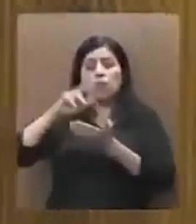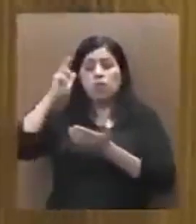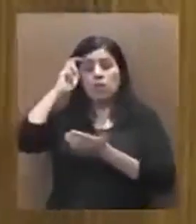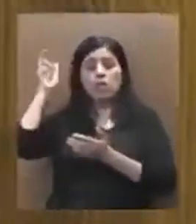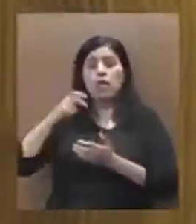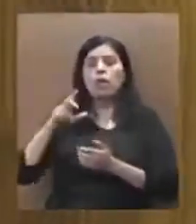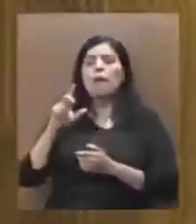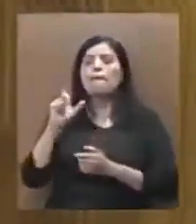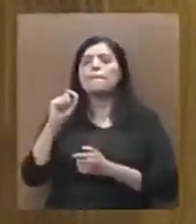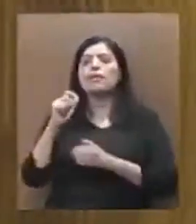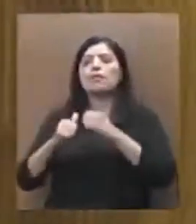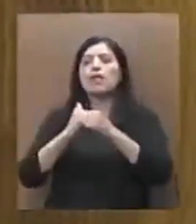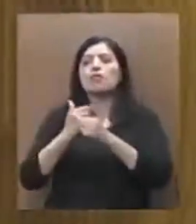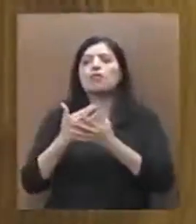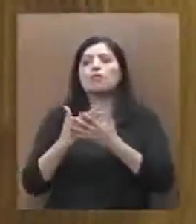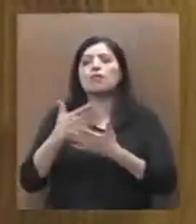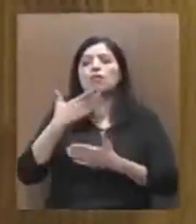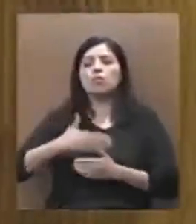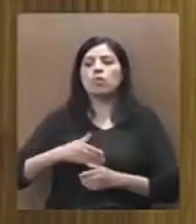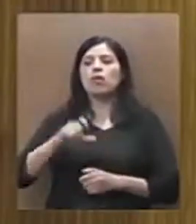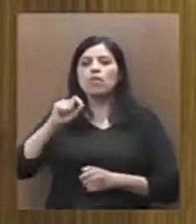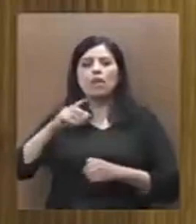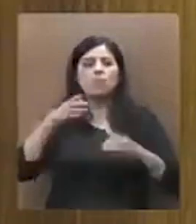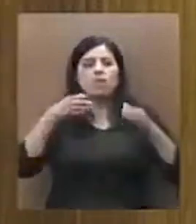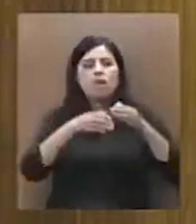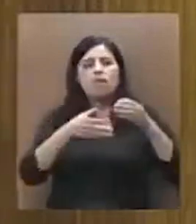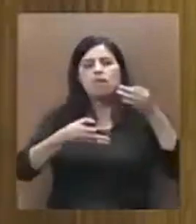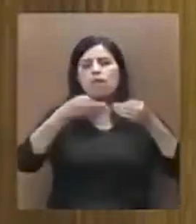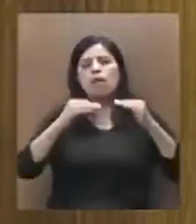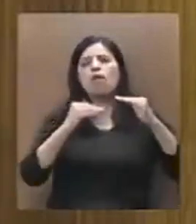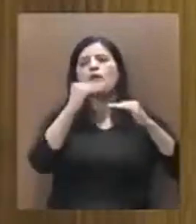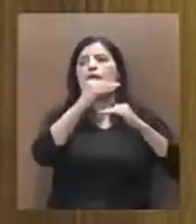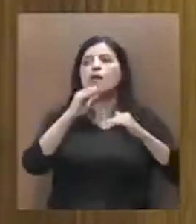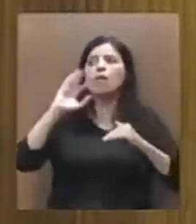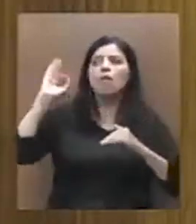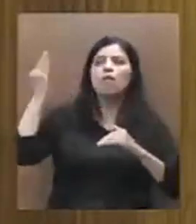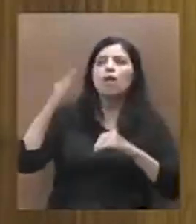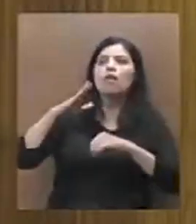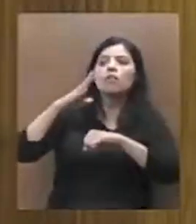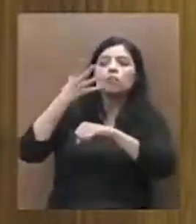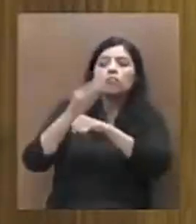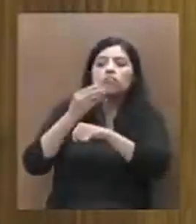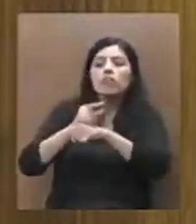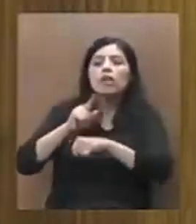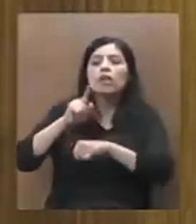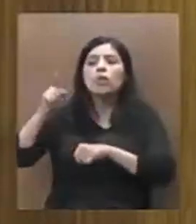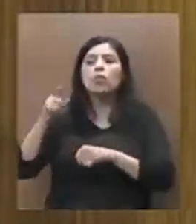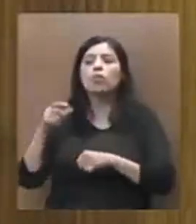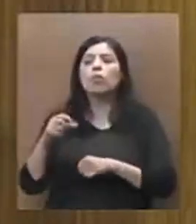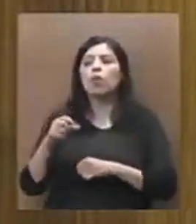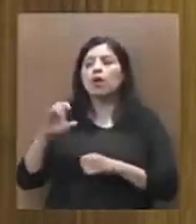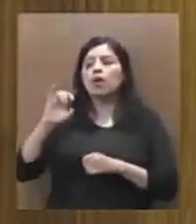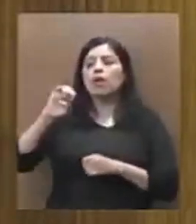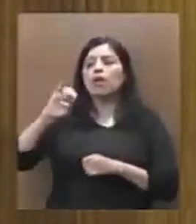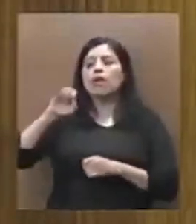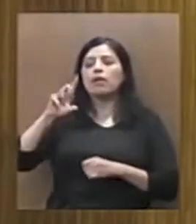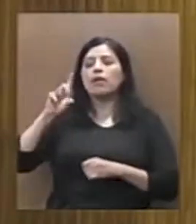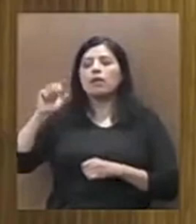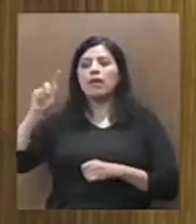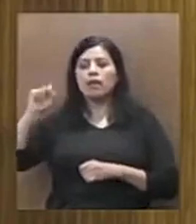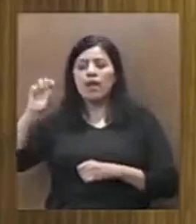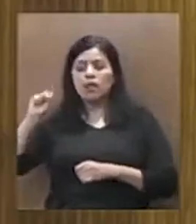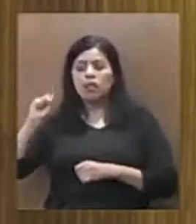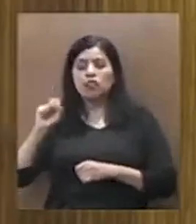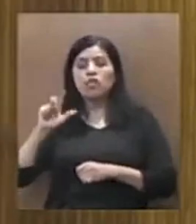de exhortar a la suprema corte para que resuelva casos como ejidatarios del sur del Estado que nada más tienen